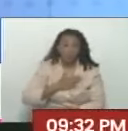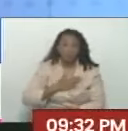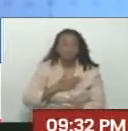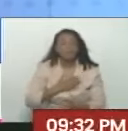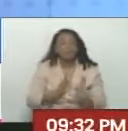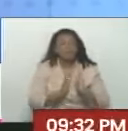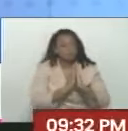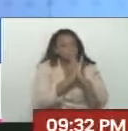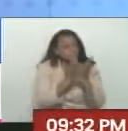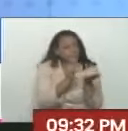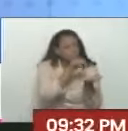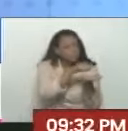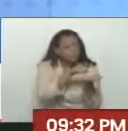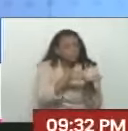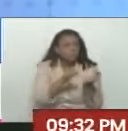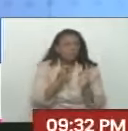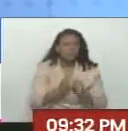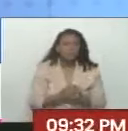Liberator.